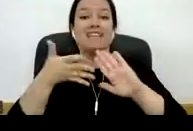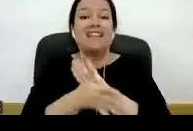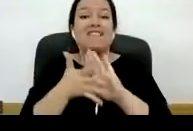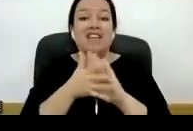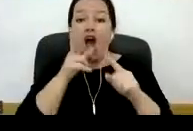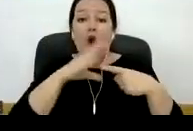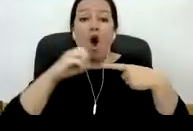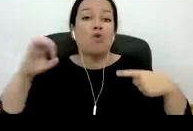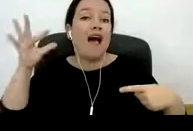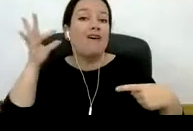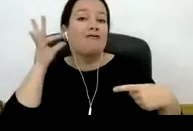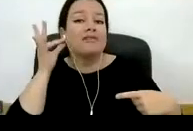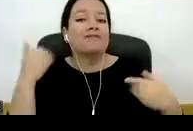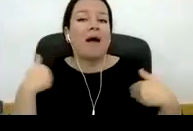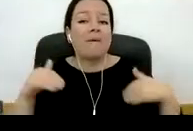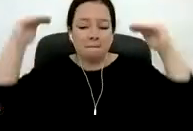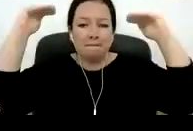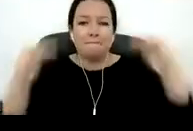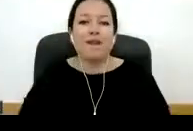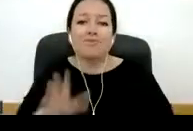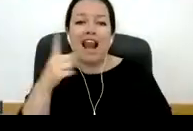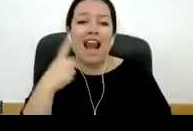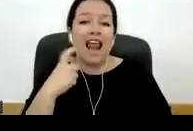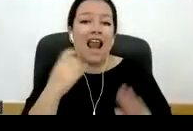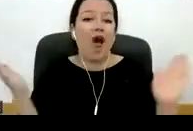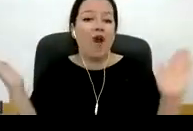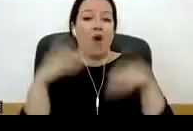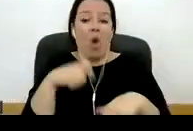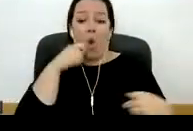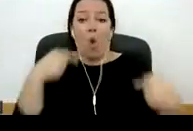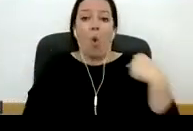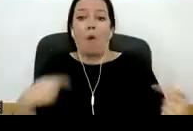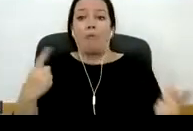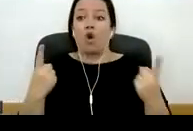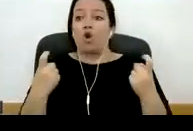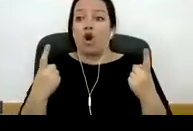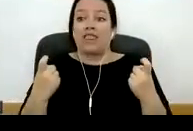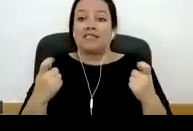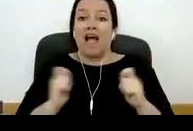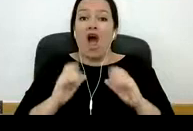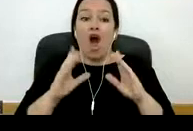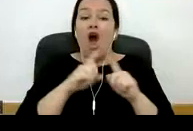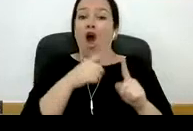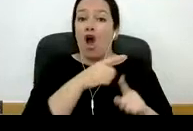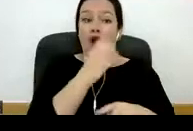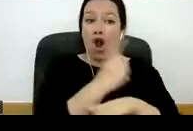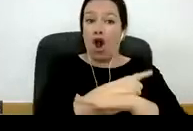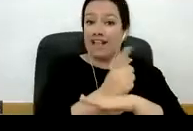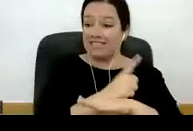son hormonas, como bien sabéis. Por tanto, el cuerpo ya no necesita ese colesterol, ese bizcocho, para hacer